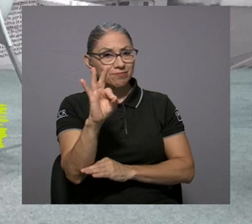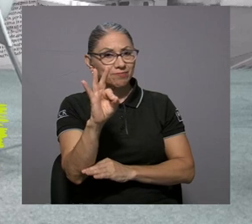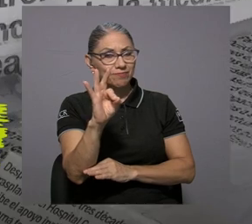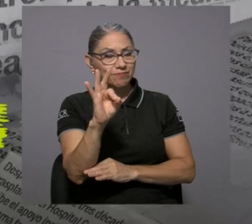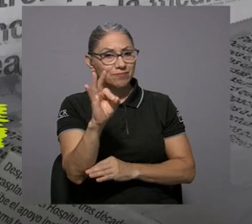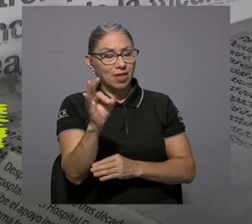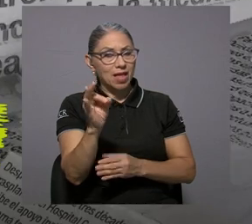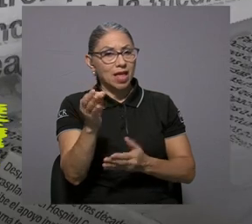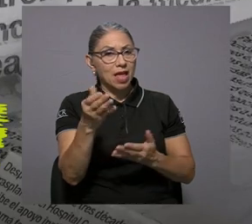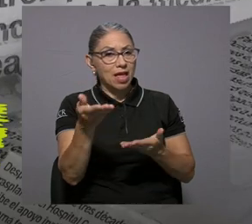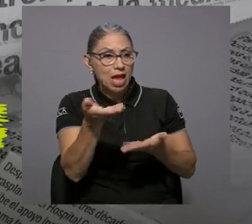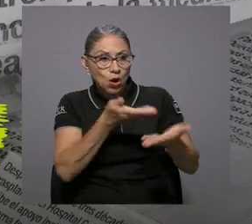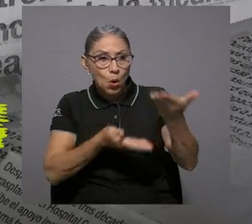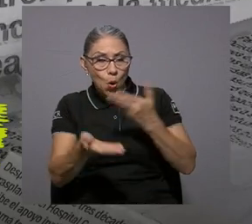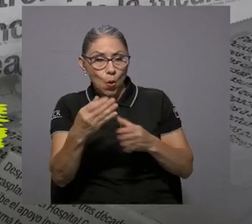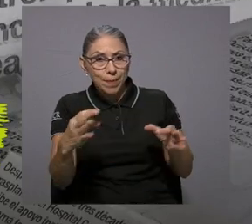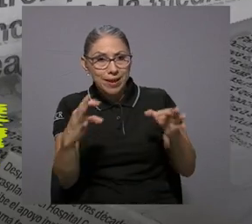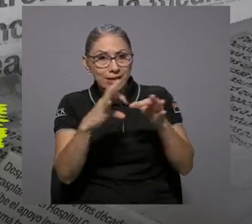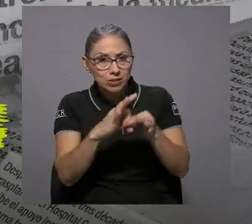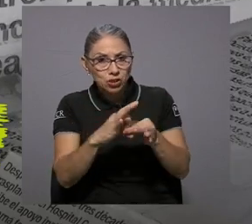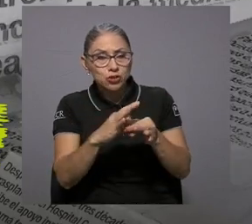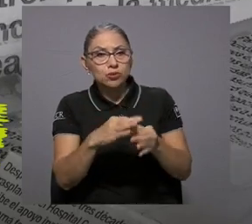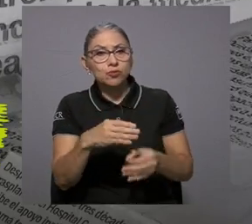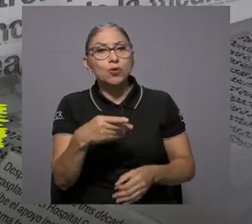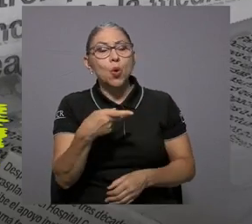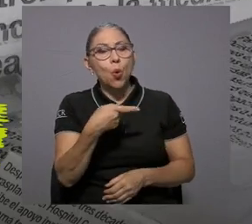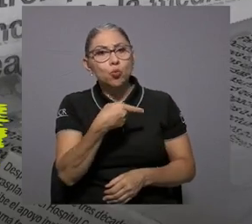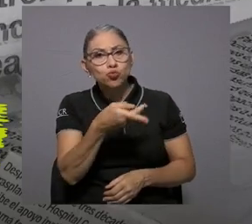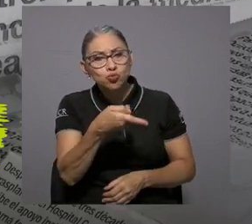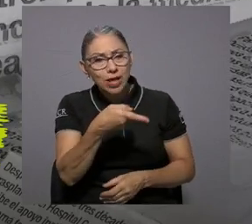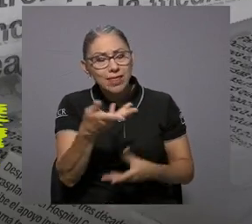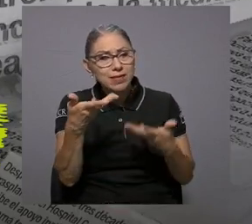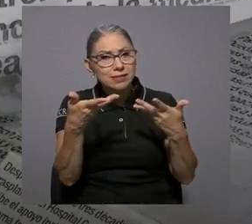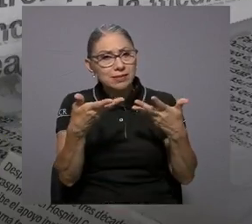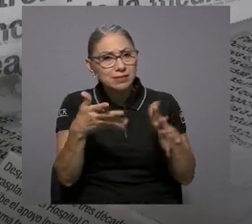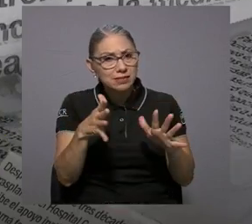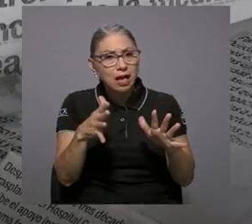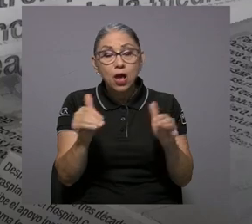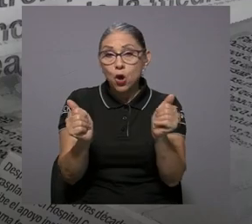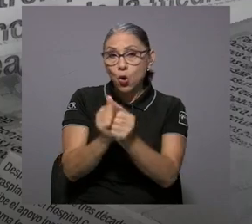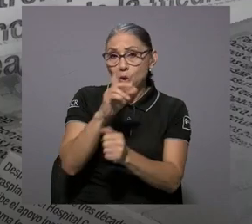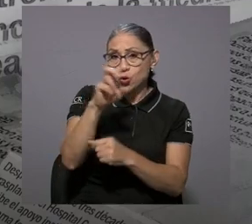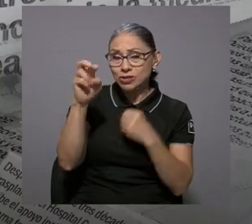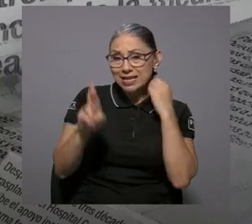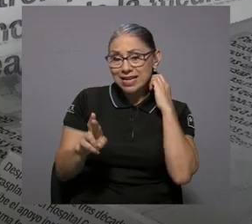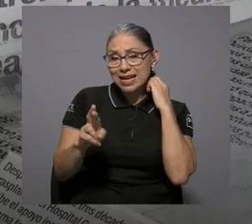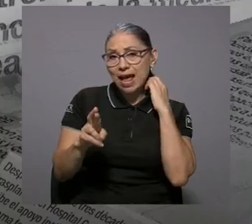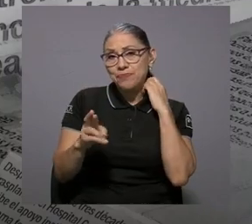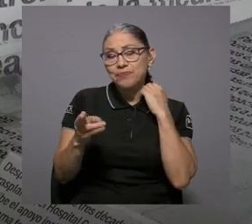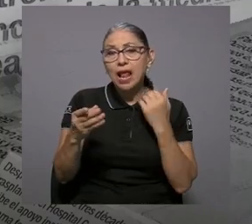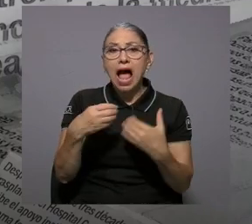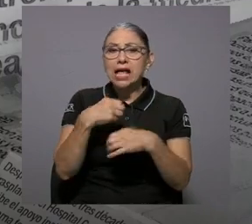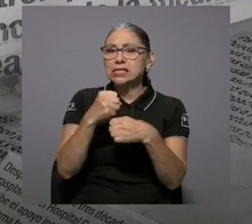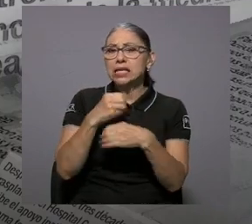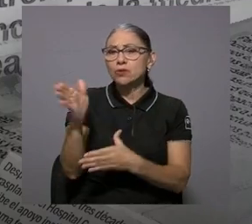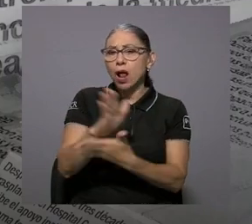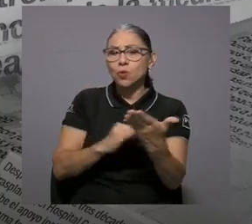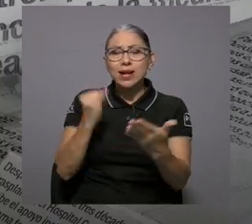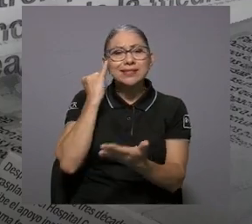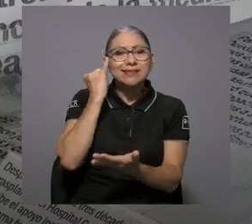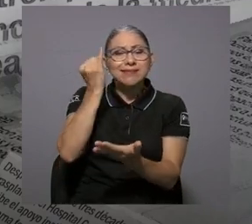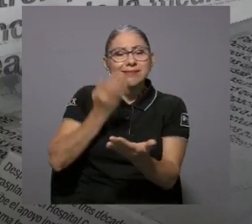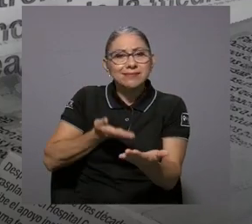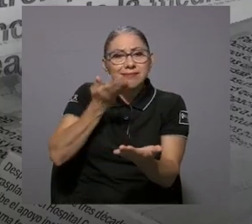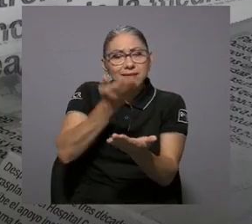cooperación, ustedes están construyendo junto con Costa Rica algunas iniciativas que vayan